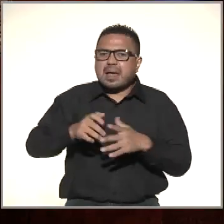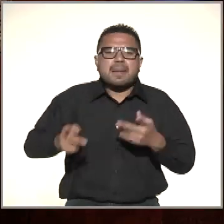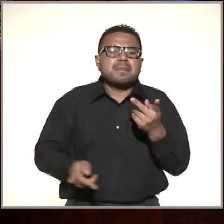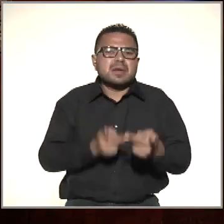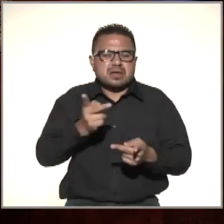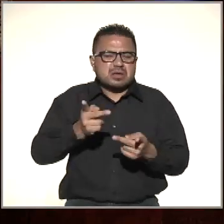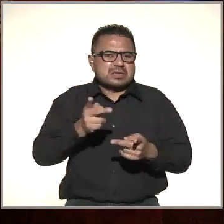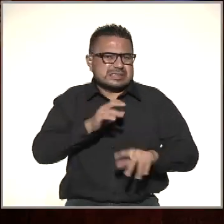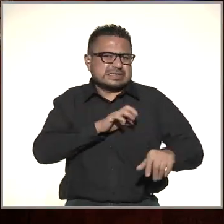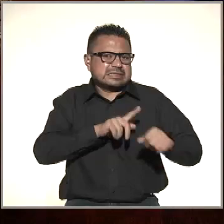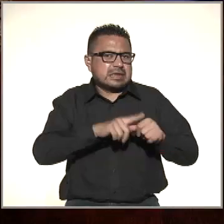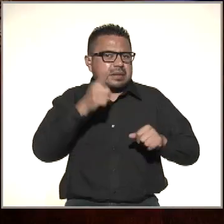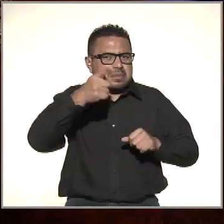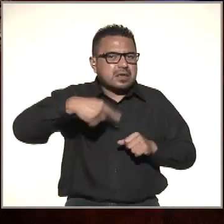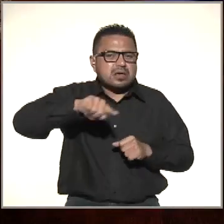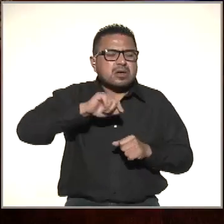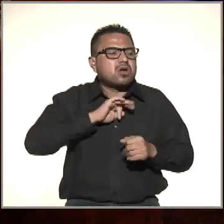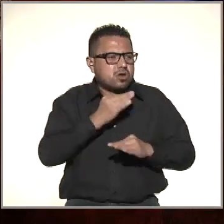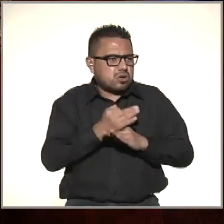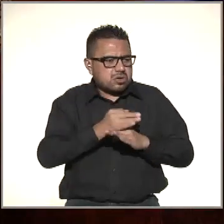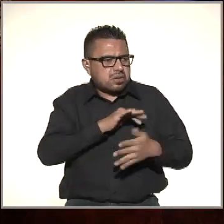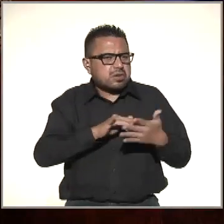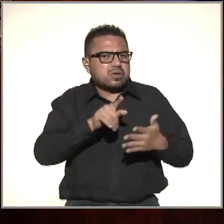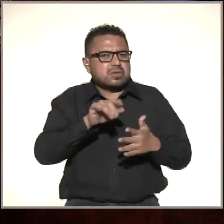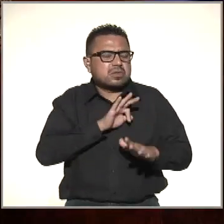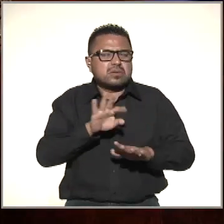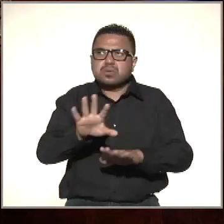quiero leerlas para que ustedes se queden con estas